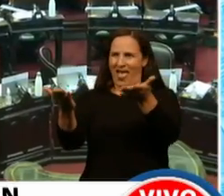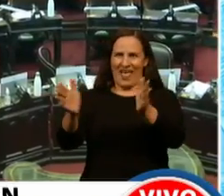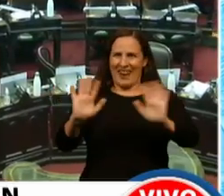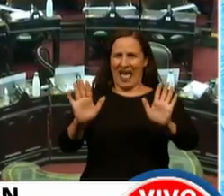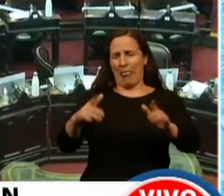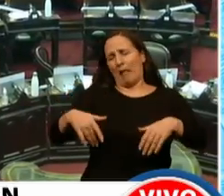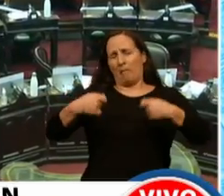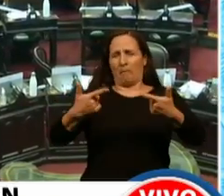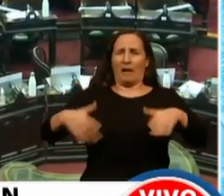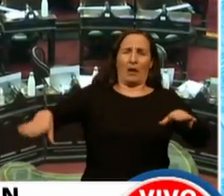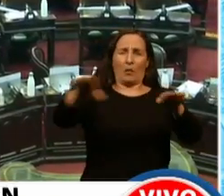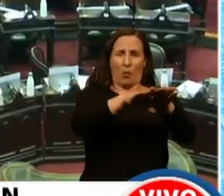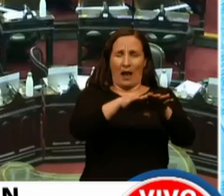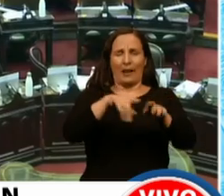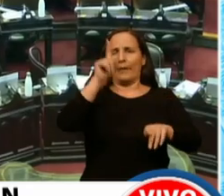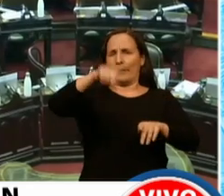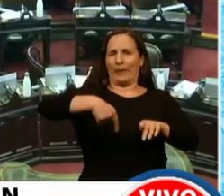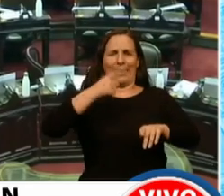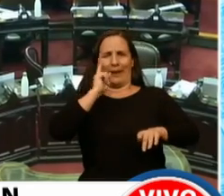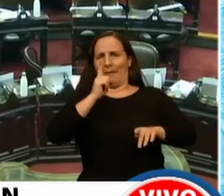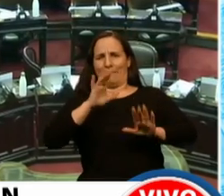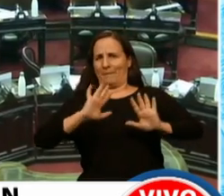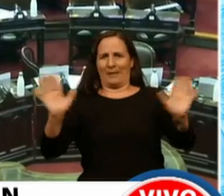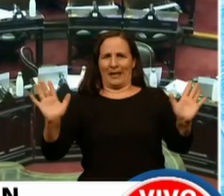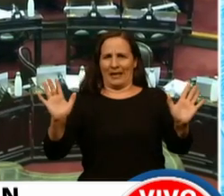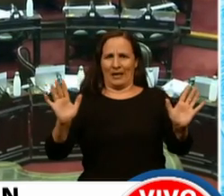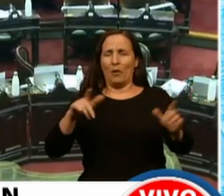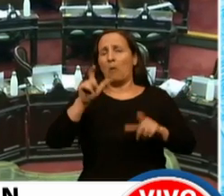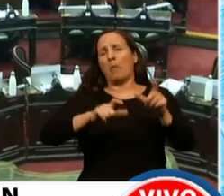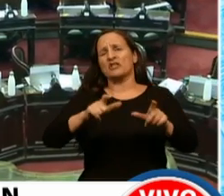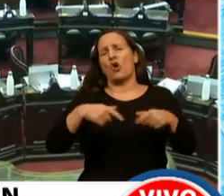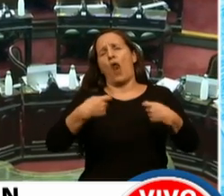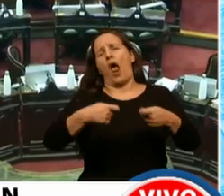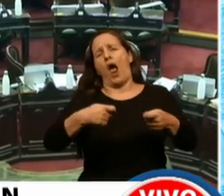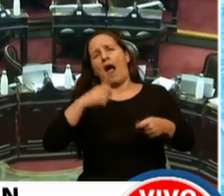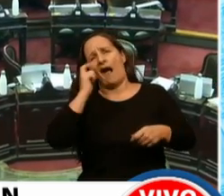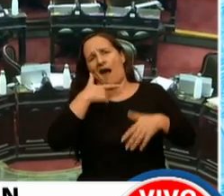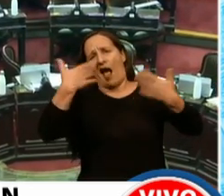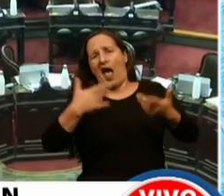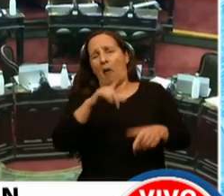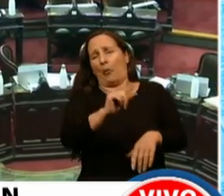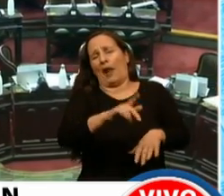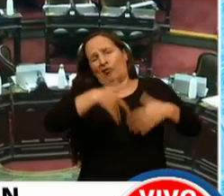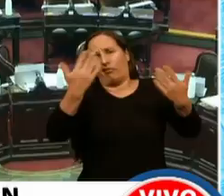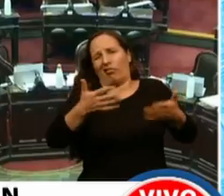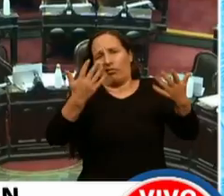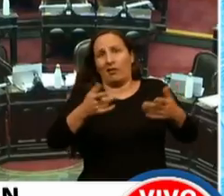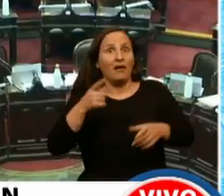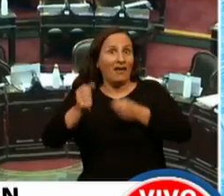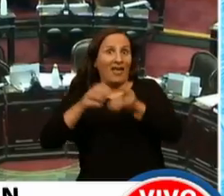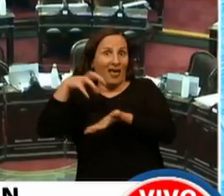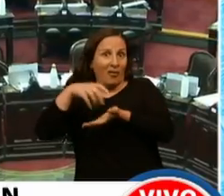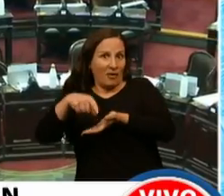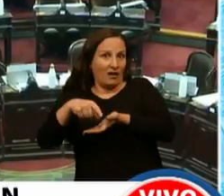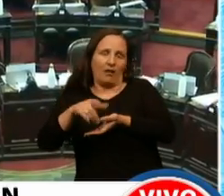los desiguales vamos a entrar en ese riesgo va a aumentar el consumo de gas y los que producen no